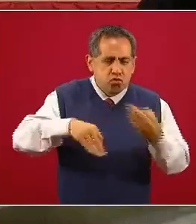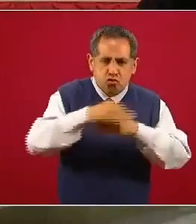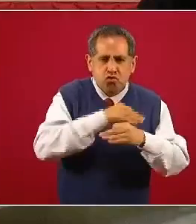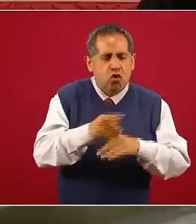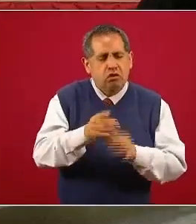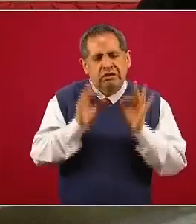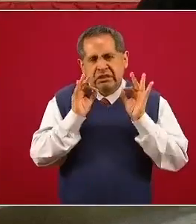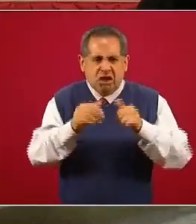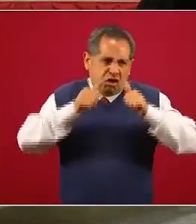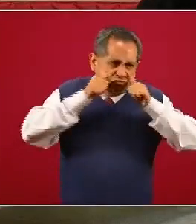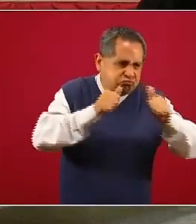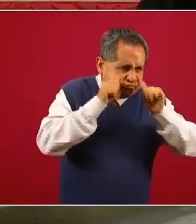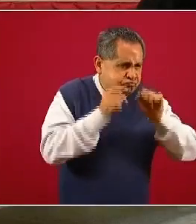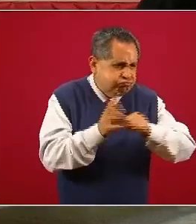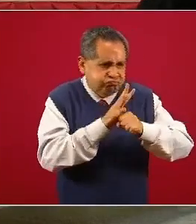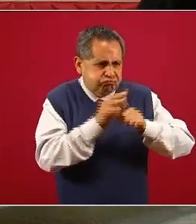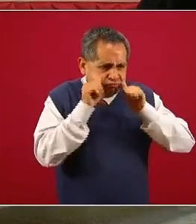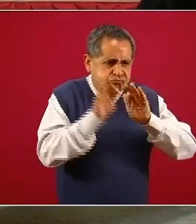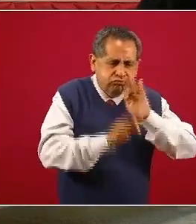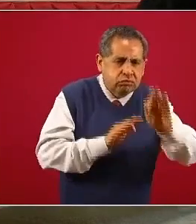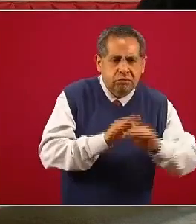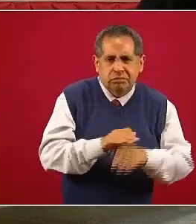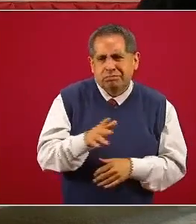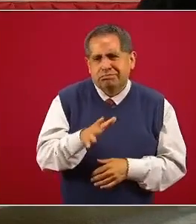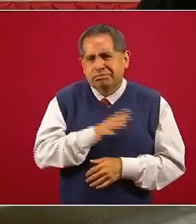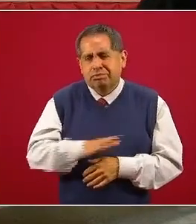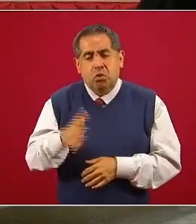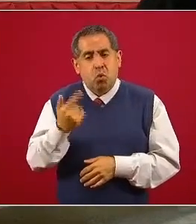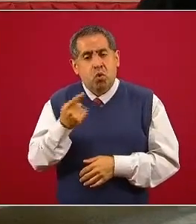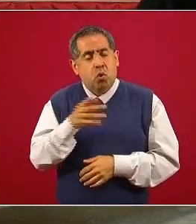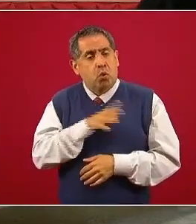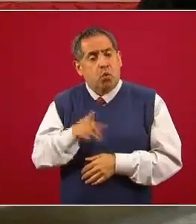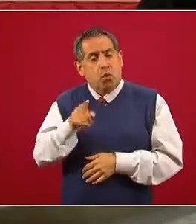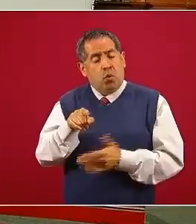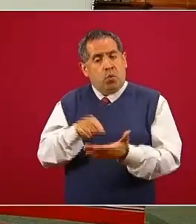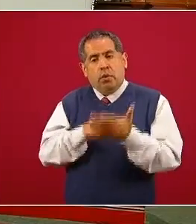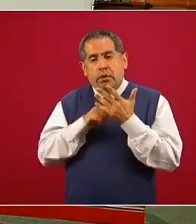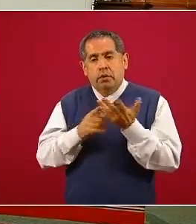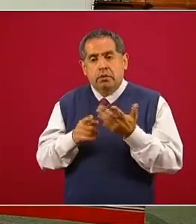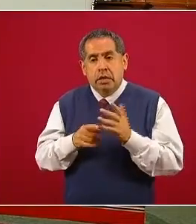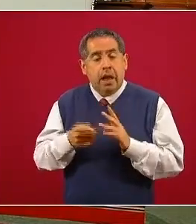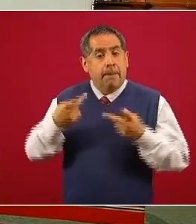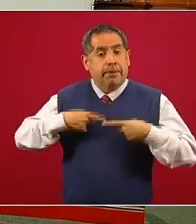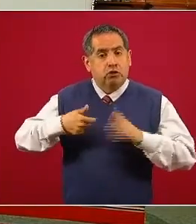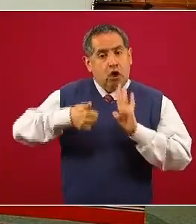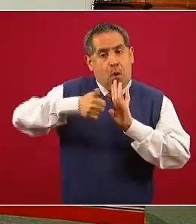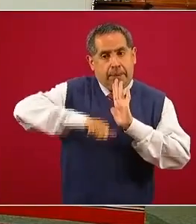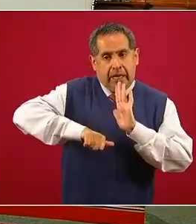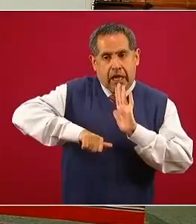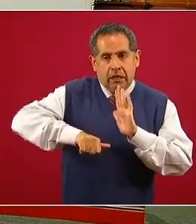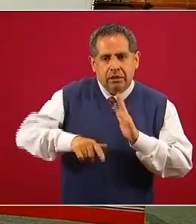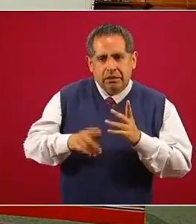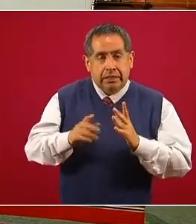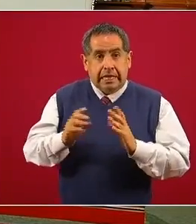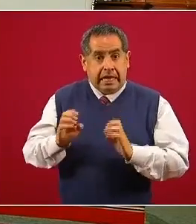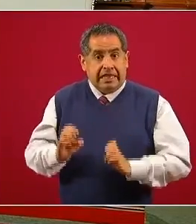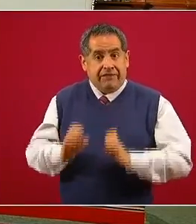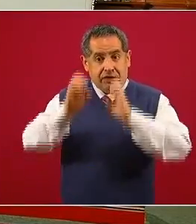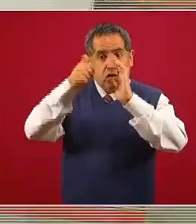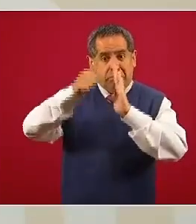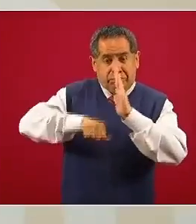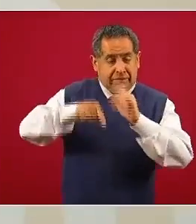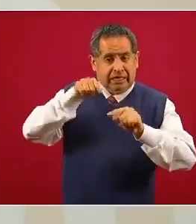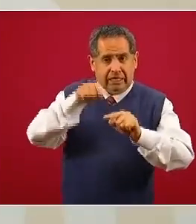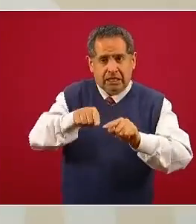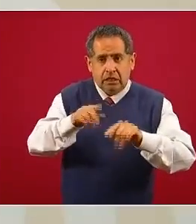atender pacientes COVID. Incluso algo que nos llamó mucho la atención, los cirujanos, la torre quirúrgica